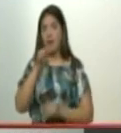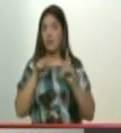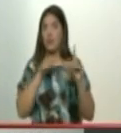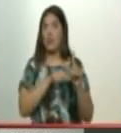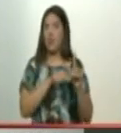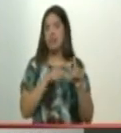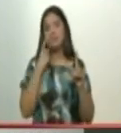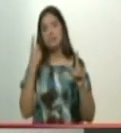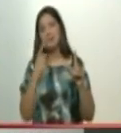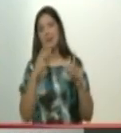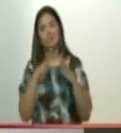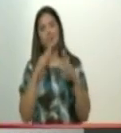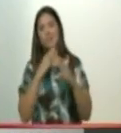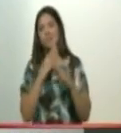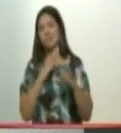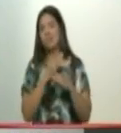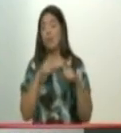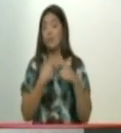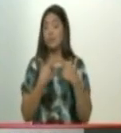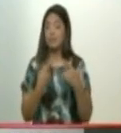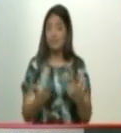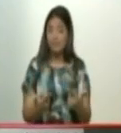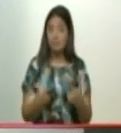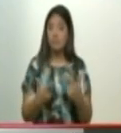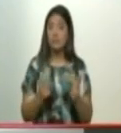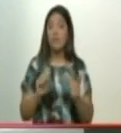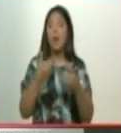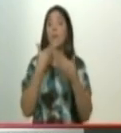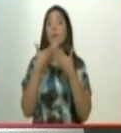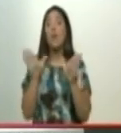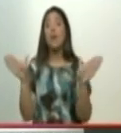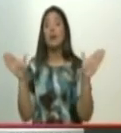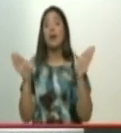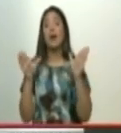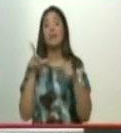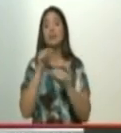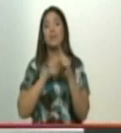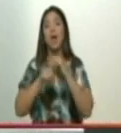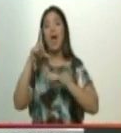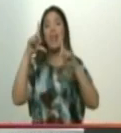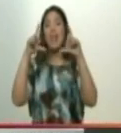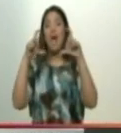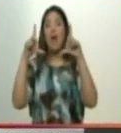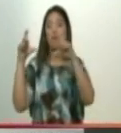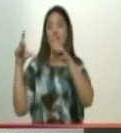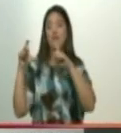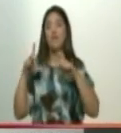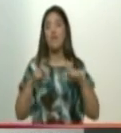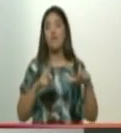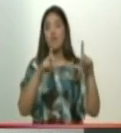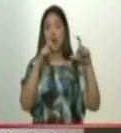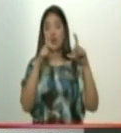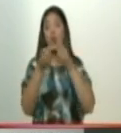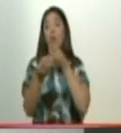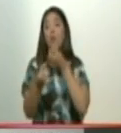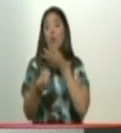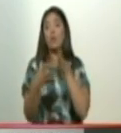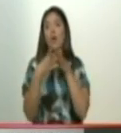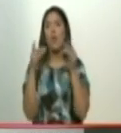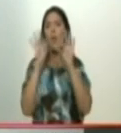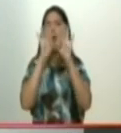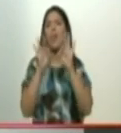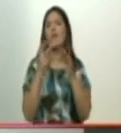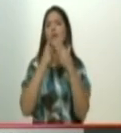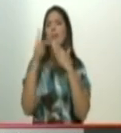siendo todas infructuosas, motivo por el cual procedió a publicar en las redes sociales las fotografías de este y a relatar el modus